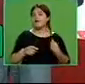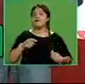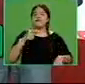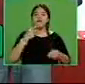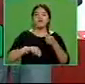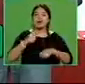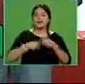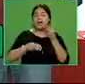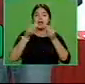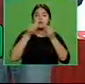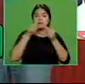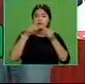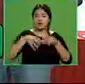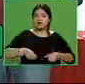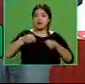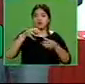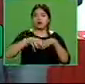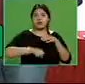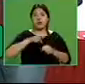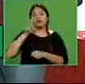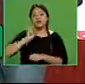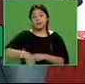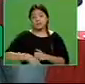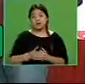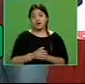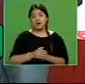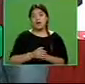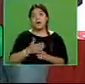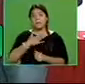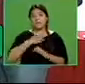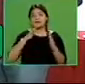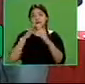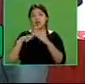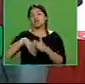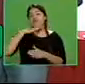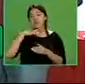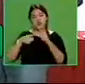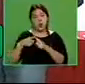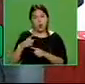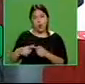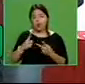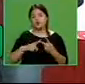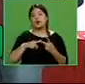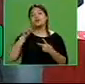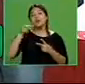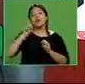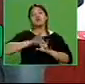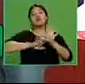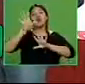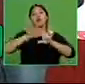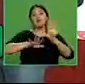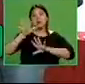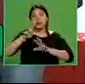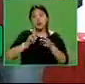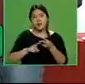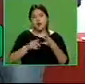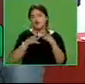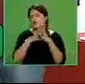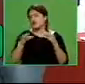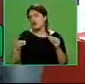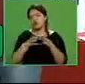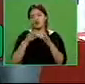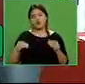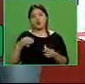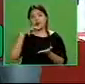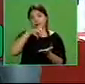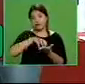de alimentos del Estado. También Mi Casa Bien Equipada. También los paquetes turísticos de Benetur. Todo lo que el Estado